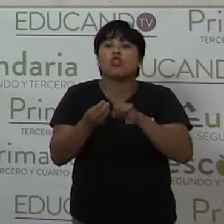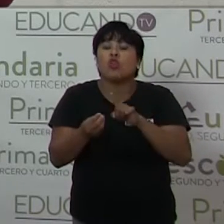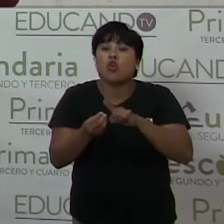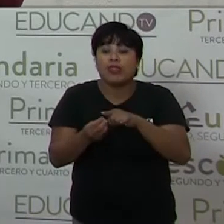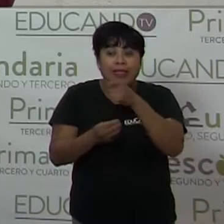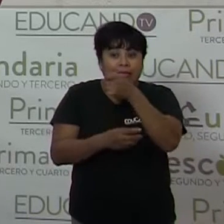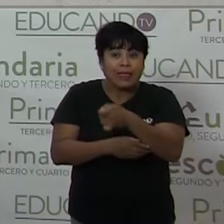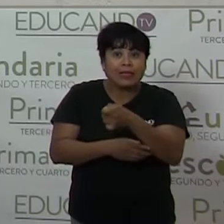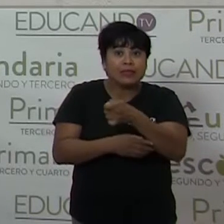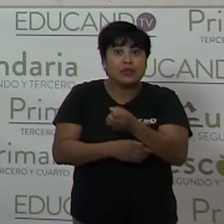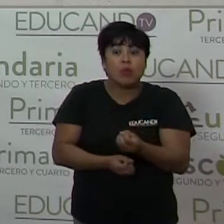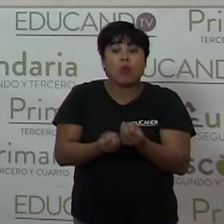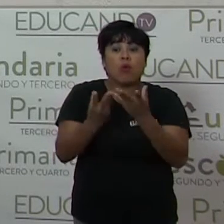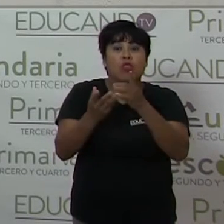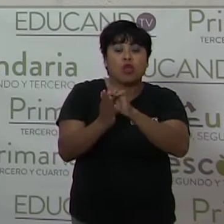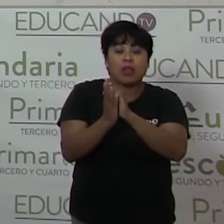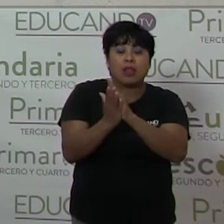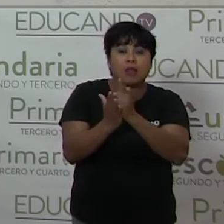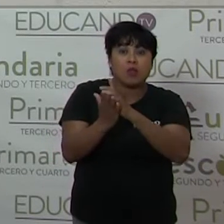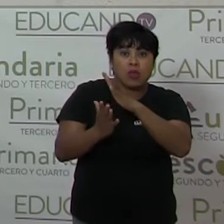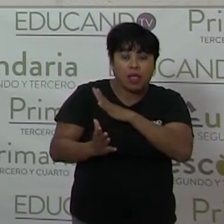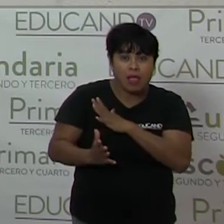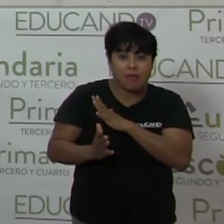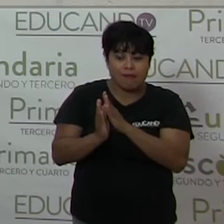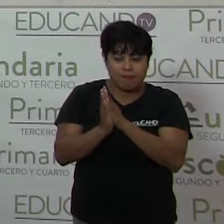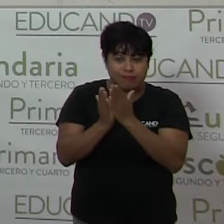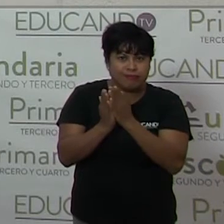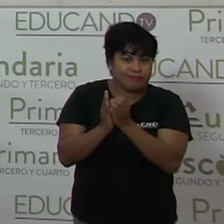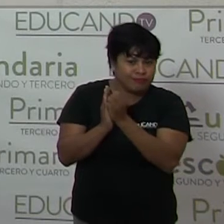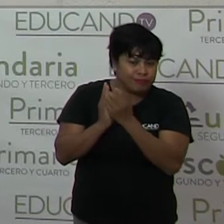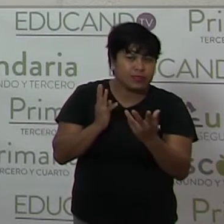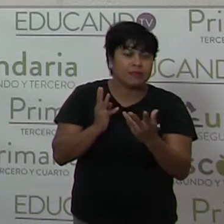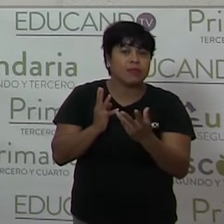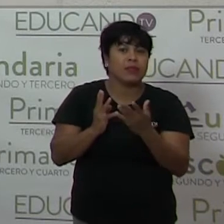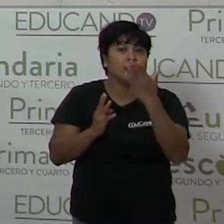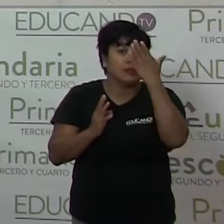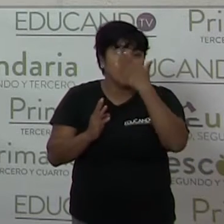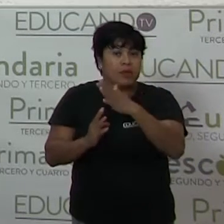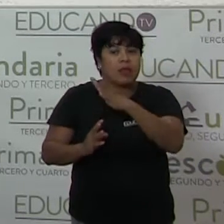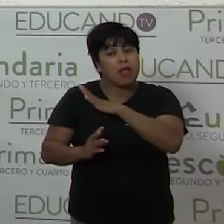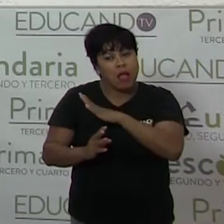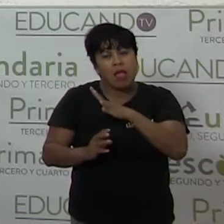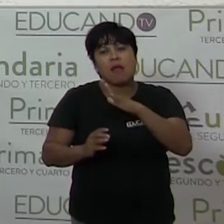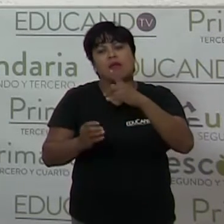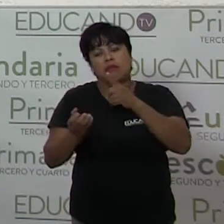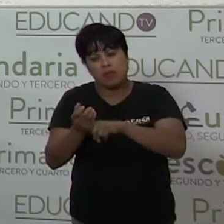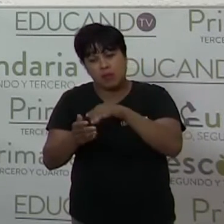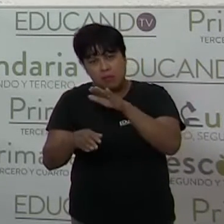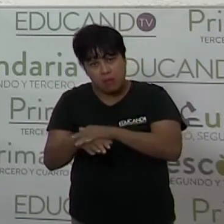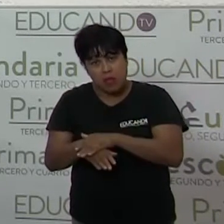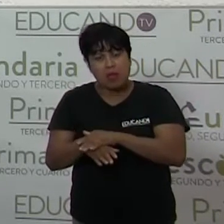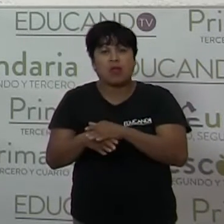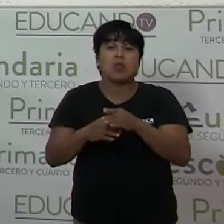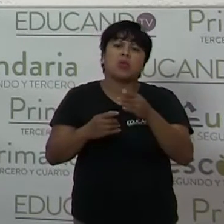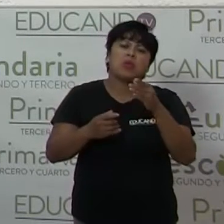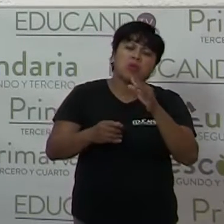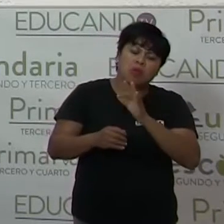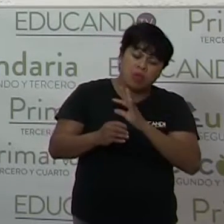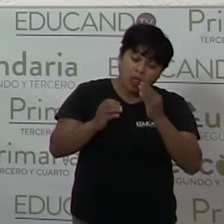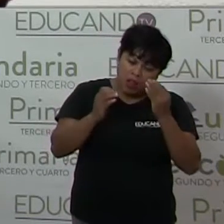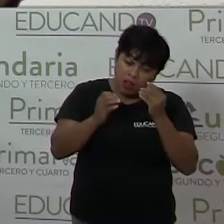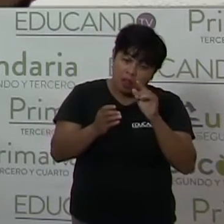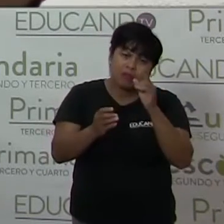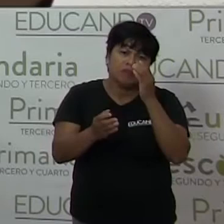de dónde es y cuantos libros son y saber que tenemos más libros de consulta